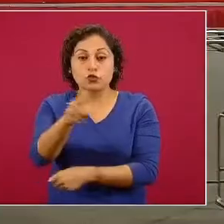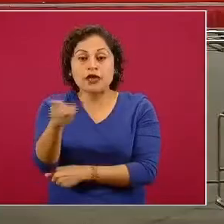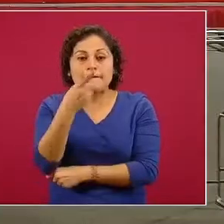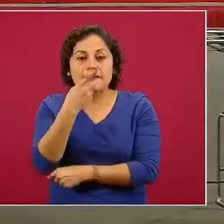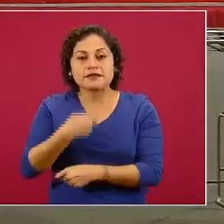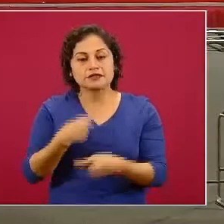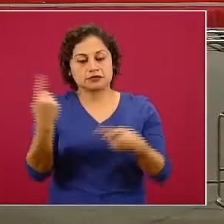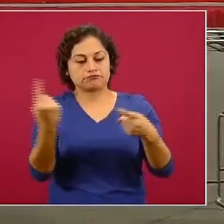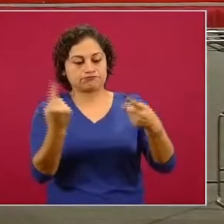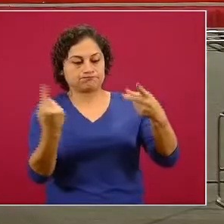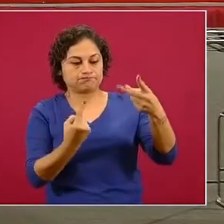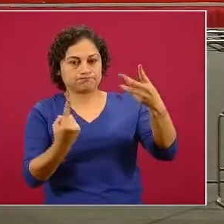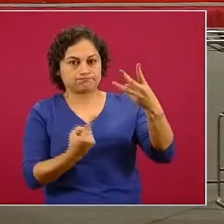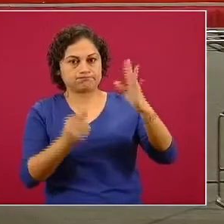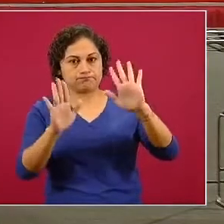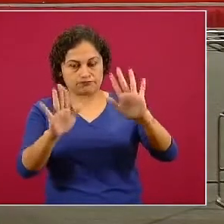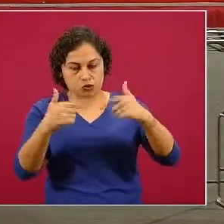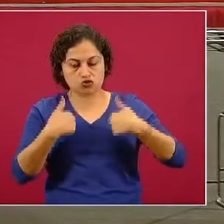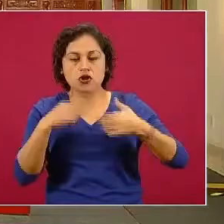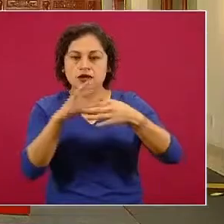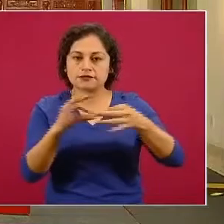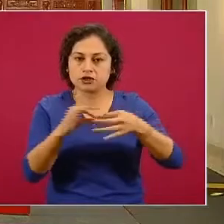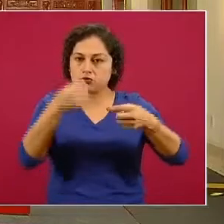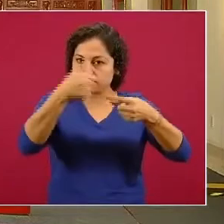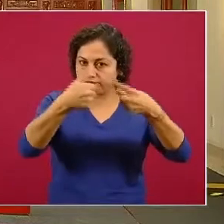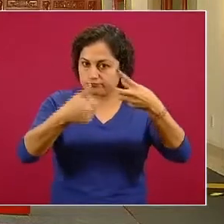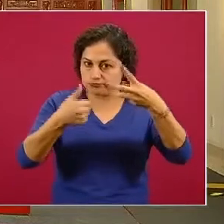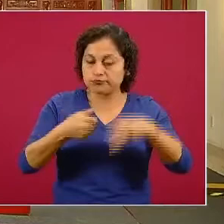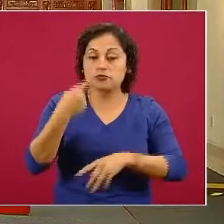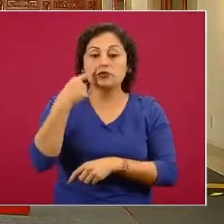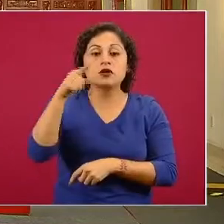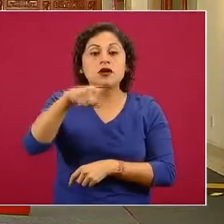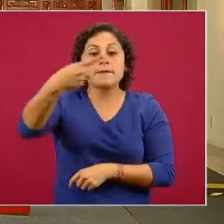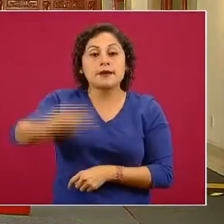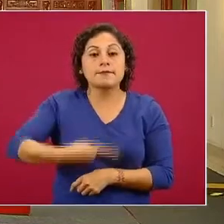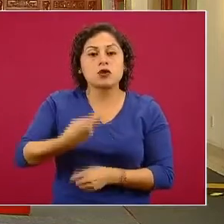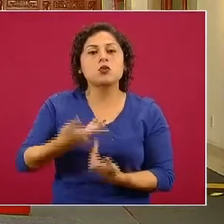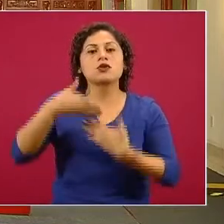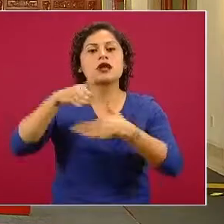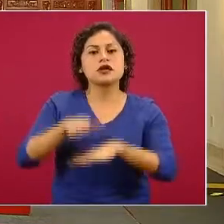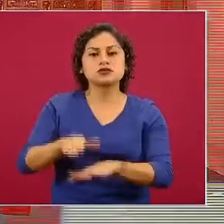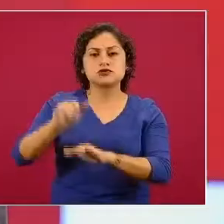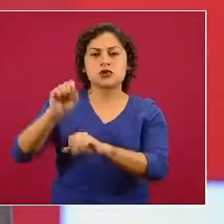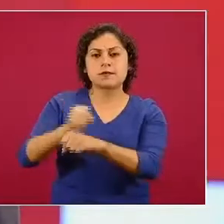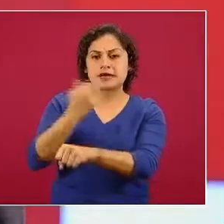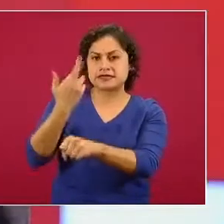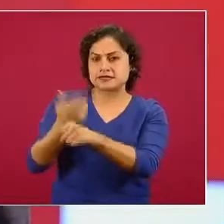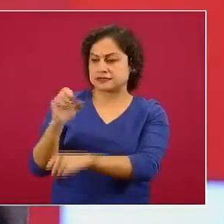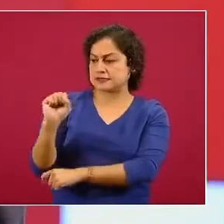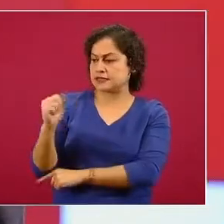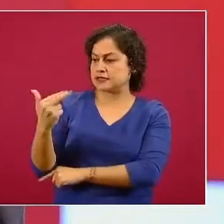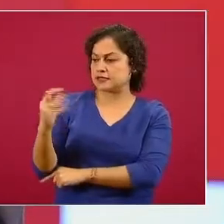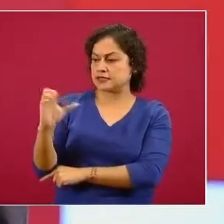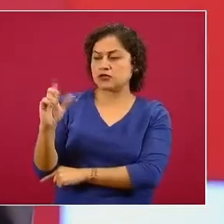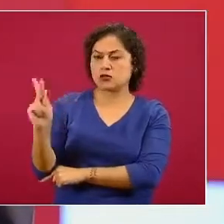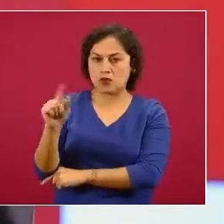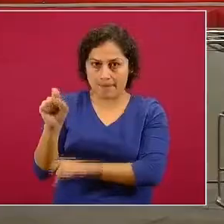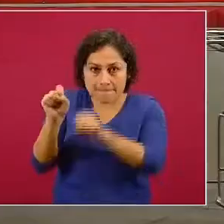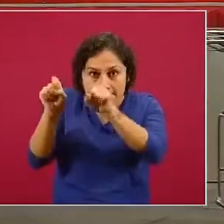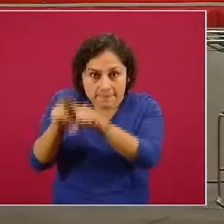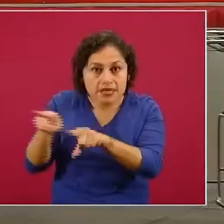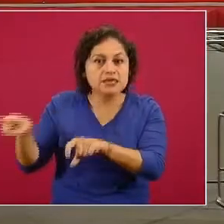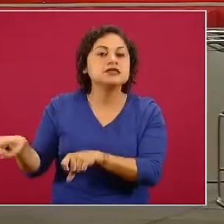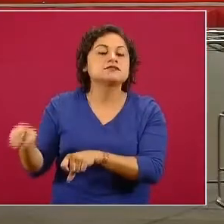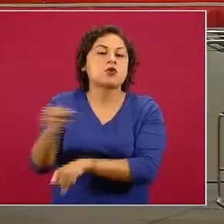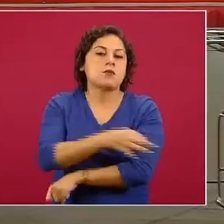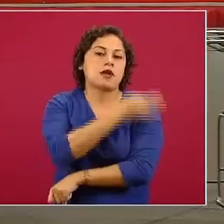vamos disecándolos. Su pregunta sobre las afirmaciones del secretario de Hacienda, infiero que también se refieren a la vacuna COVID